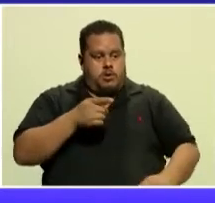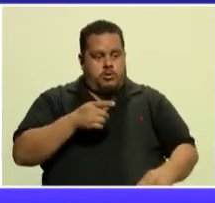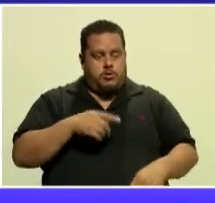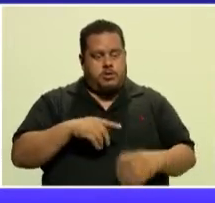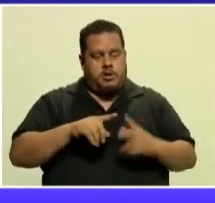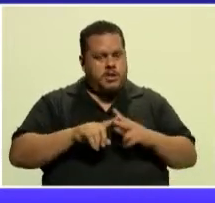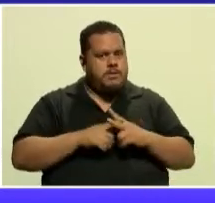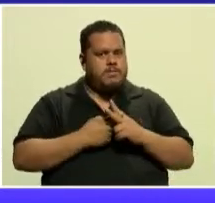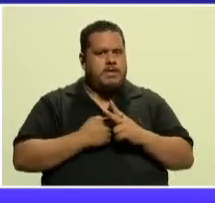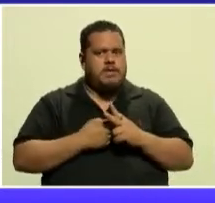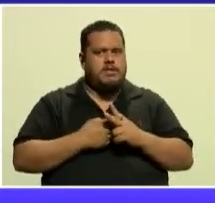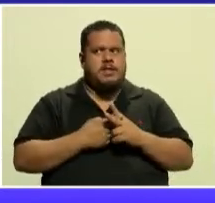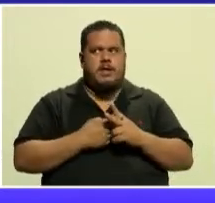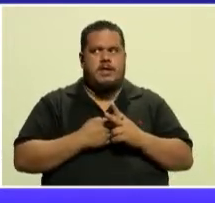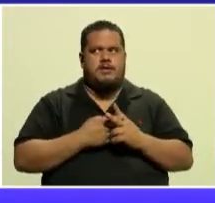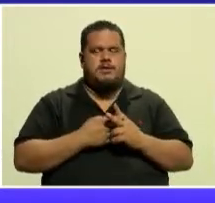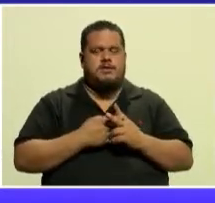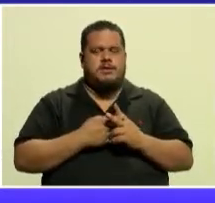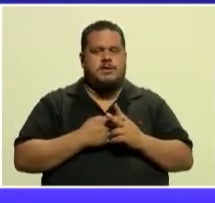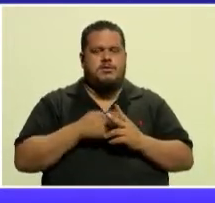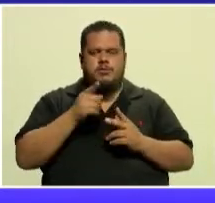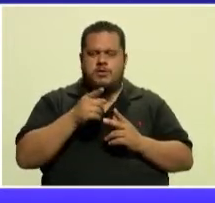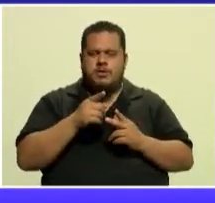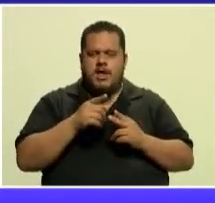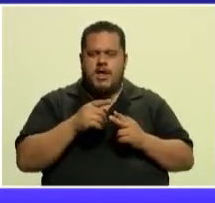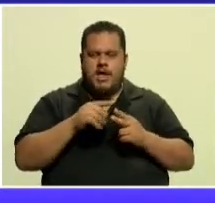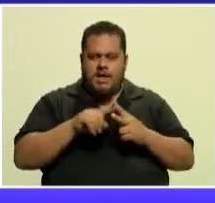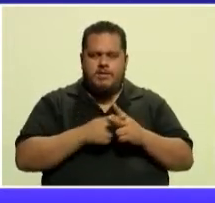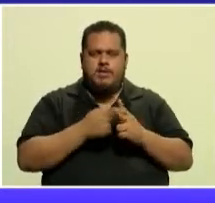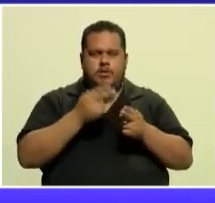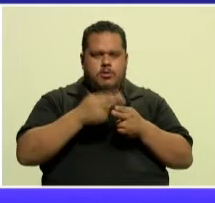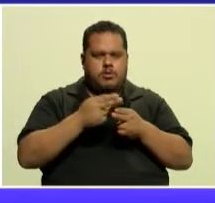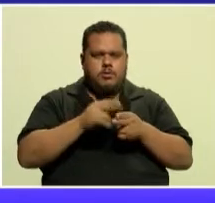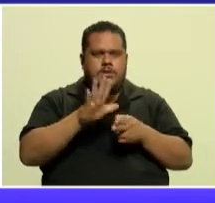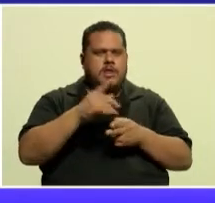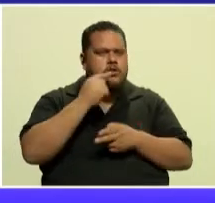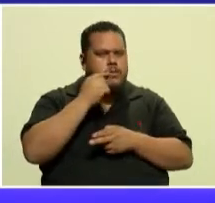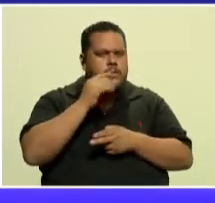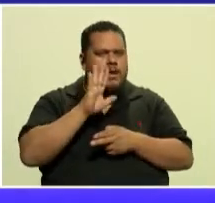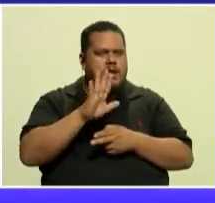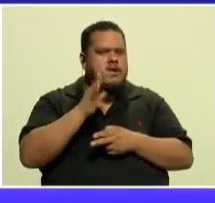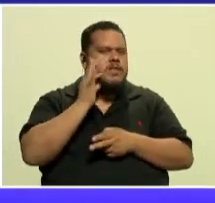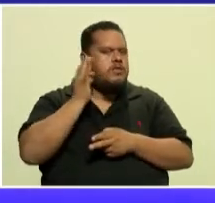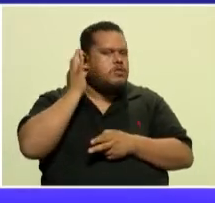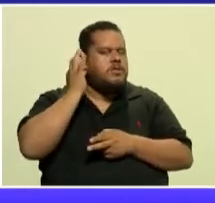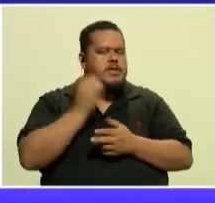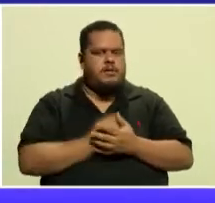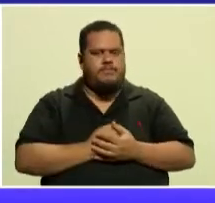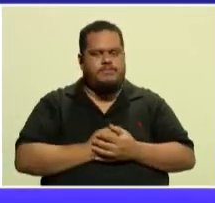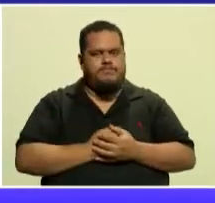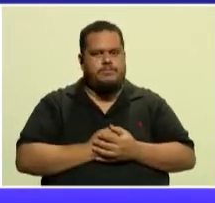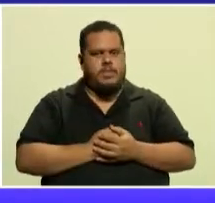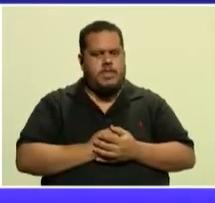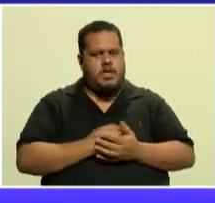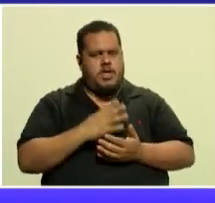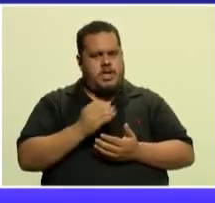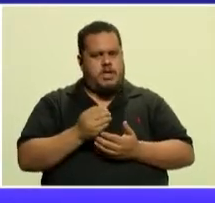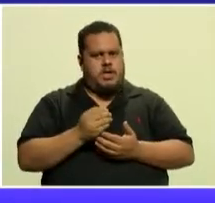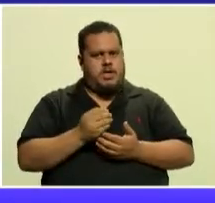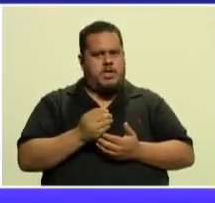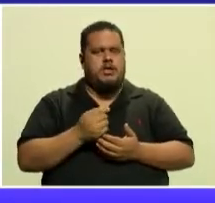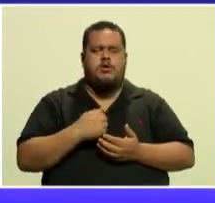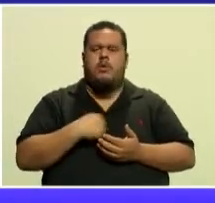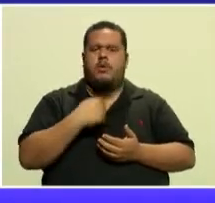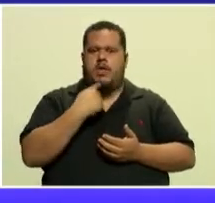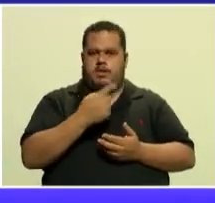supe, en otra obra partís de los nombres de tu padre y de tu tía. Sí. Y me voy a tomar la